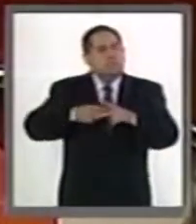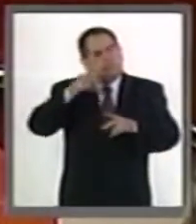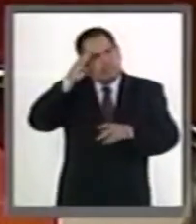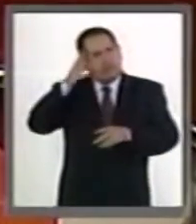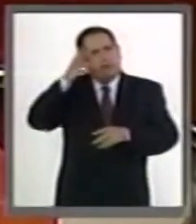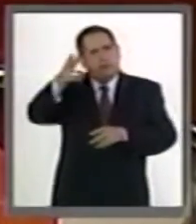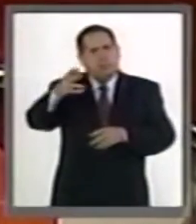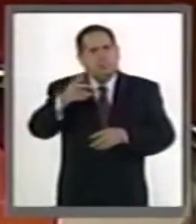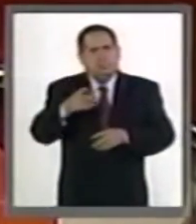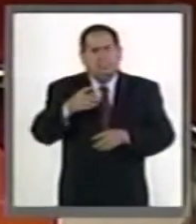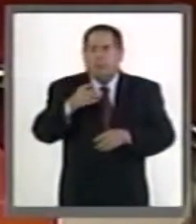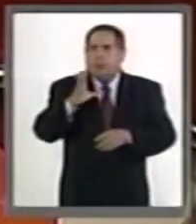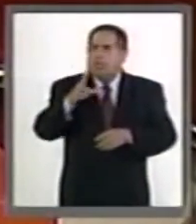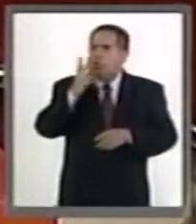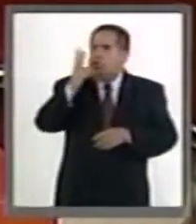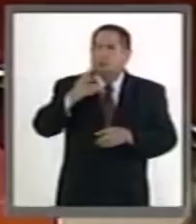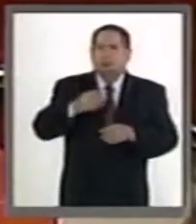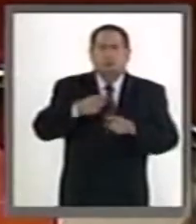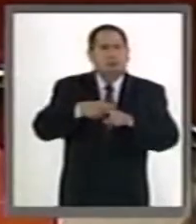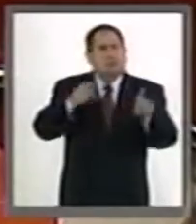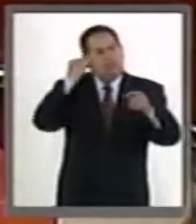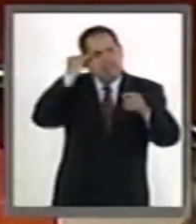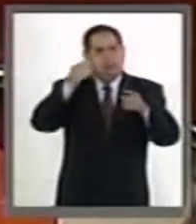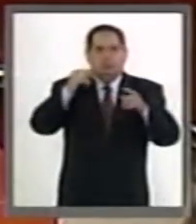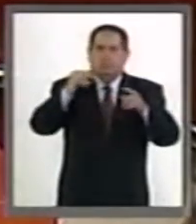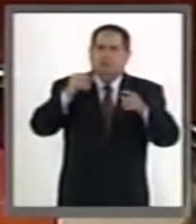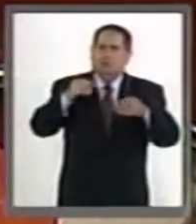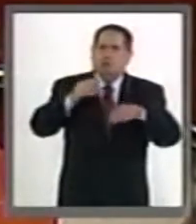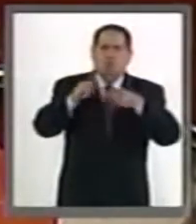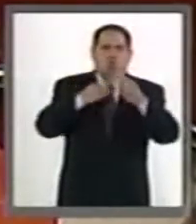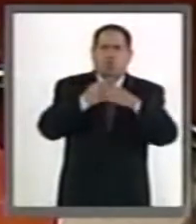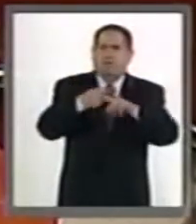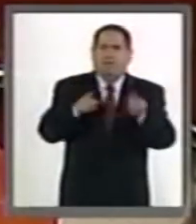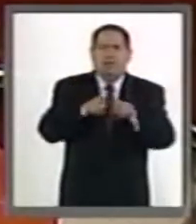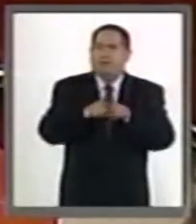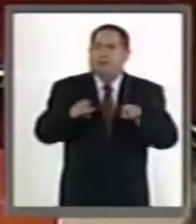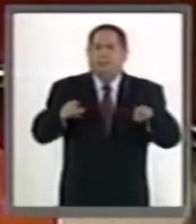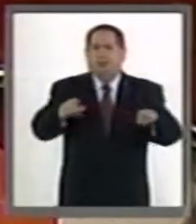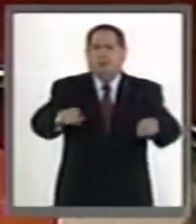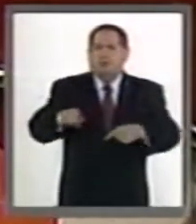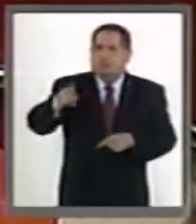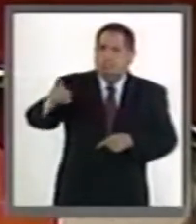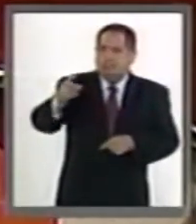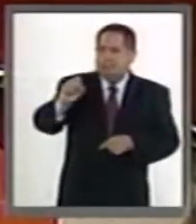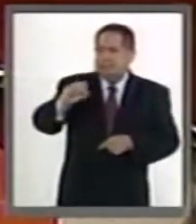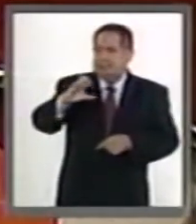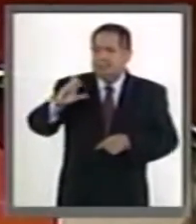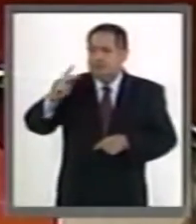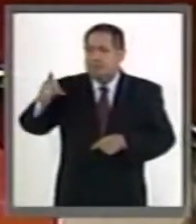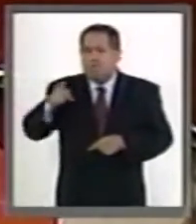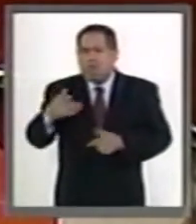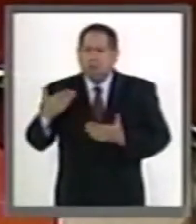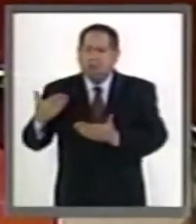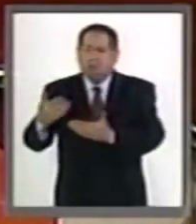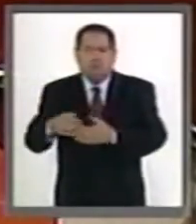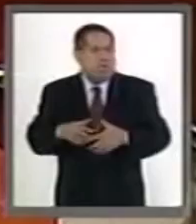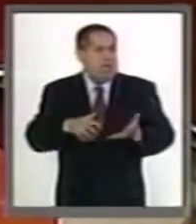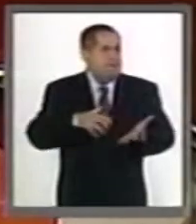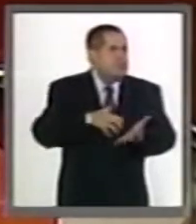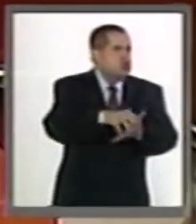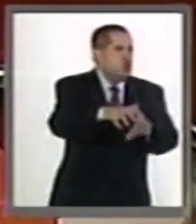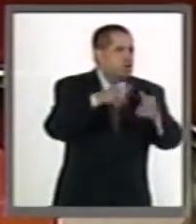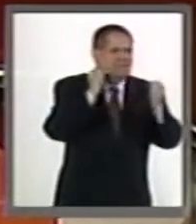en dos universos en paralelo, totalmente diferentes: el de los funcionarios de la Secretaría de Hacienda y el de los millones de